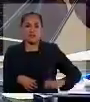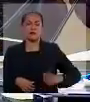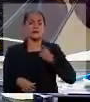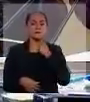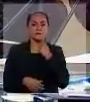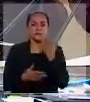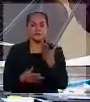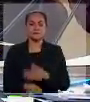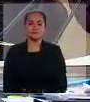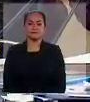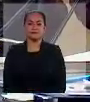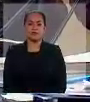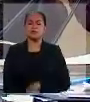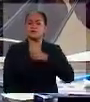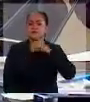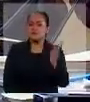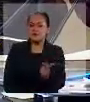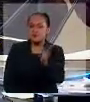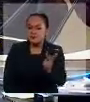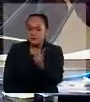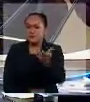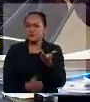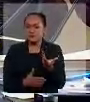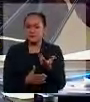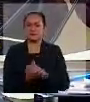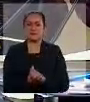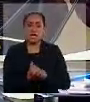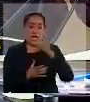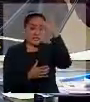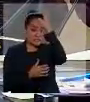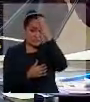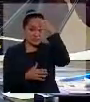sería, tomando la ciencia y la tecnología,